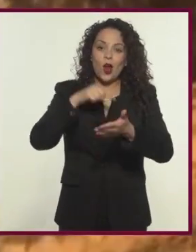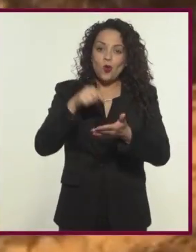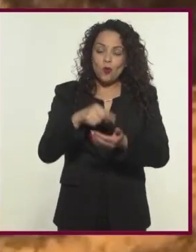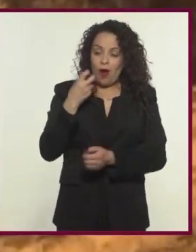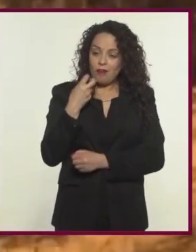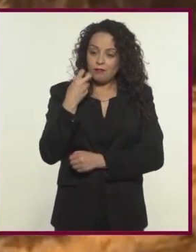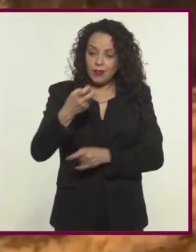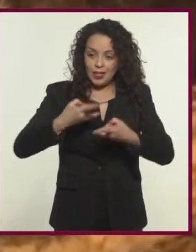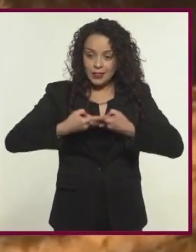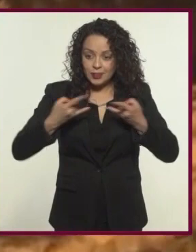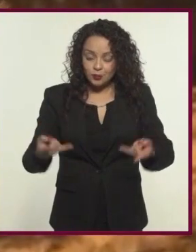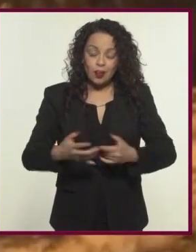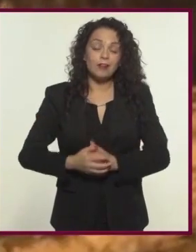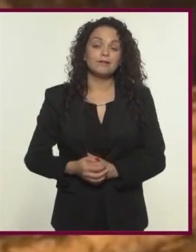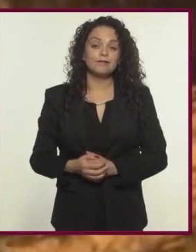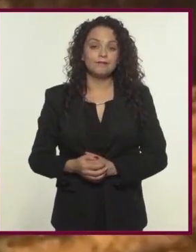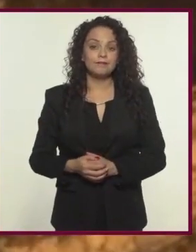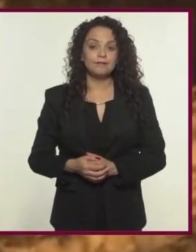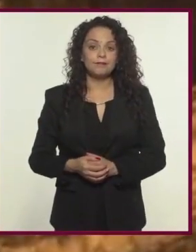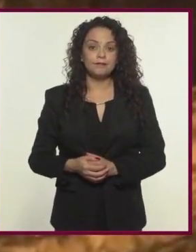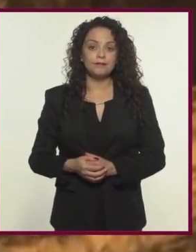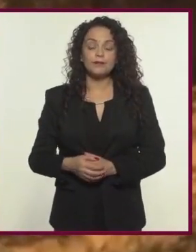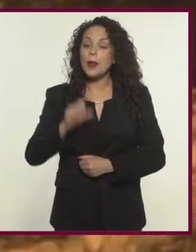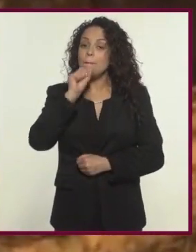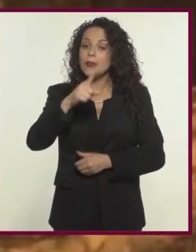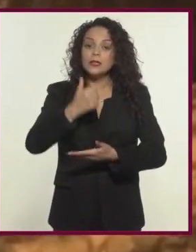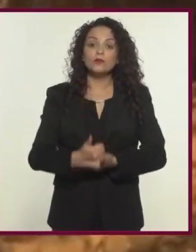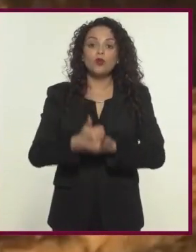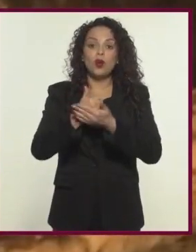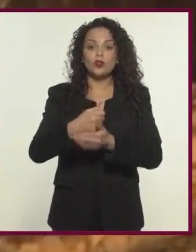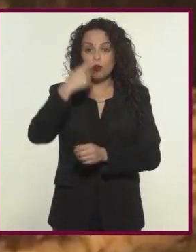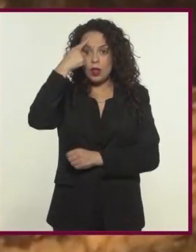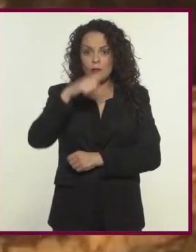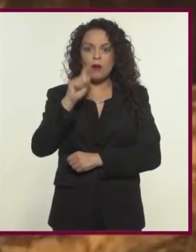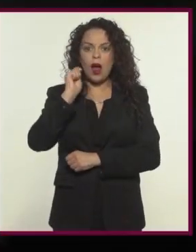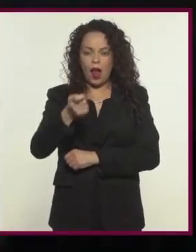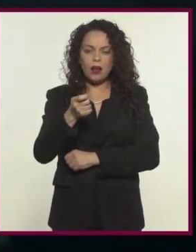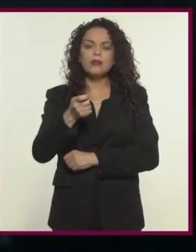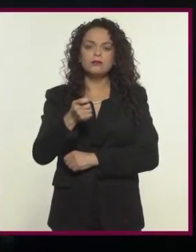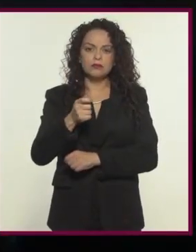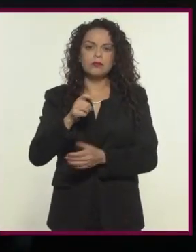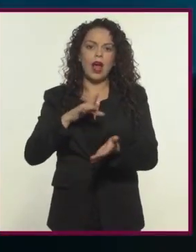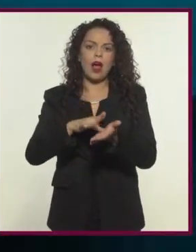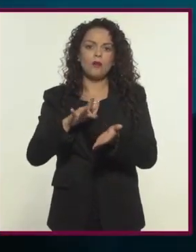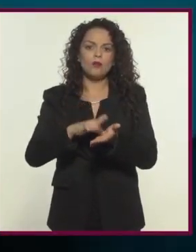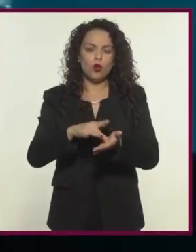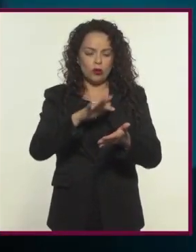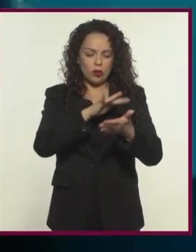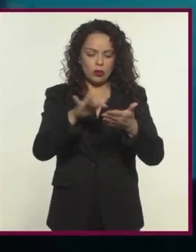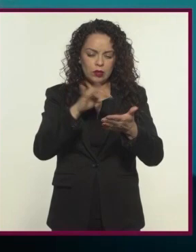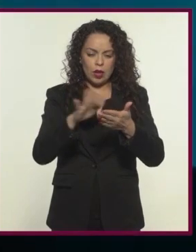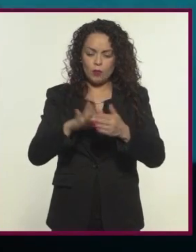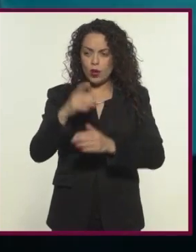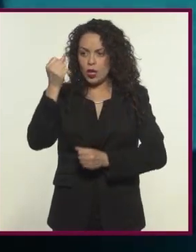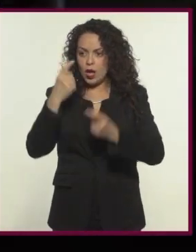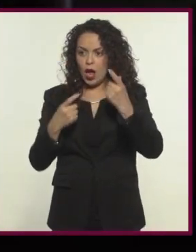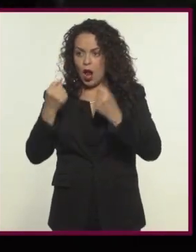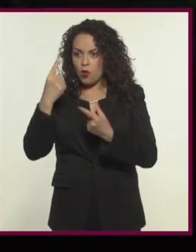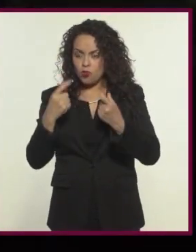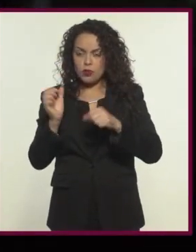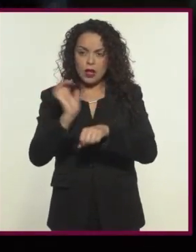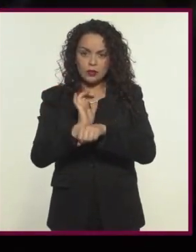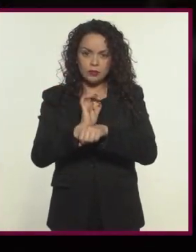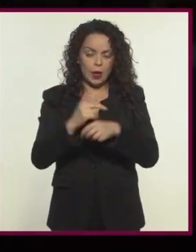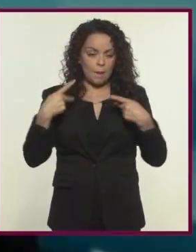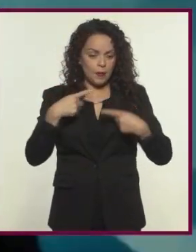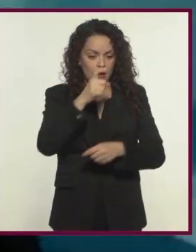en el lugar o la situación que vemos en la pantalla. También nos ayuda a apoyar la narración, ya que en algunas películas cada personaje o